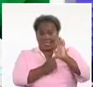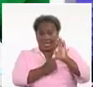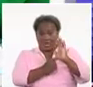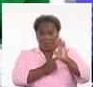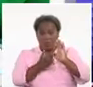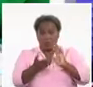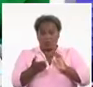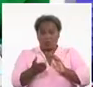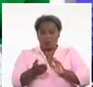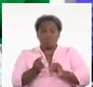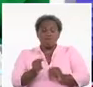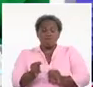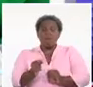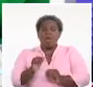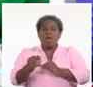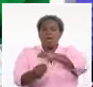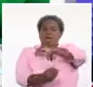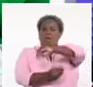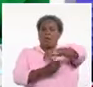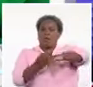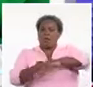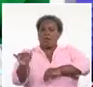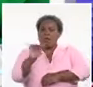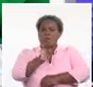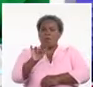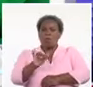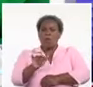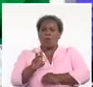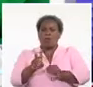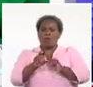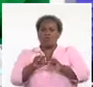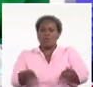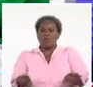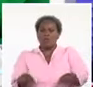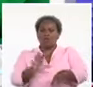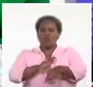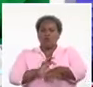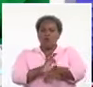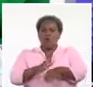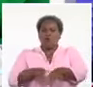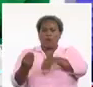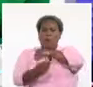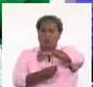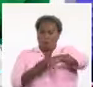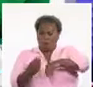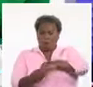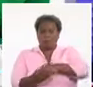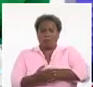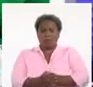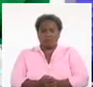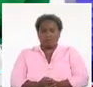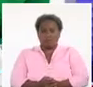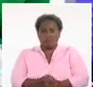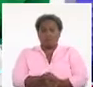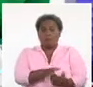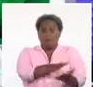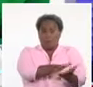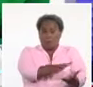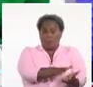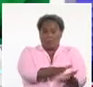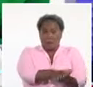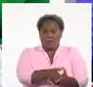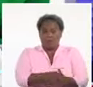en la misma medida que el virus también ha ido cambiando su comportamiento. En el acumulado, de todas formas,